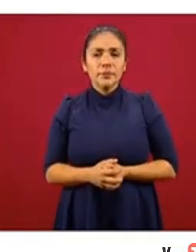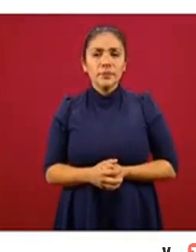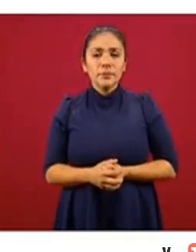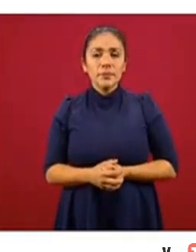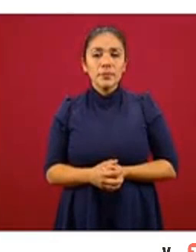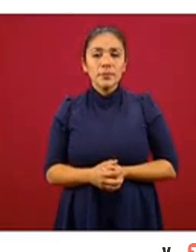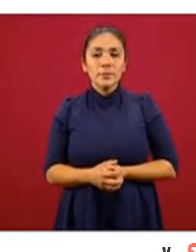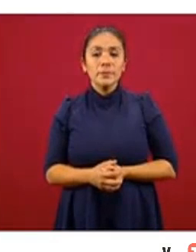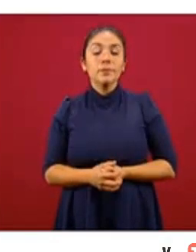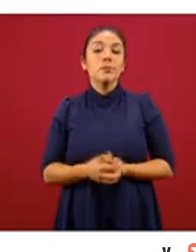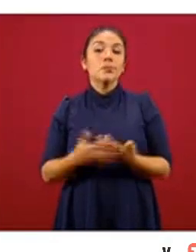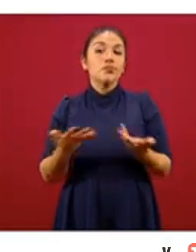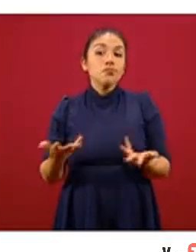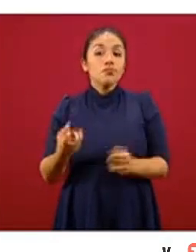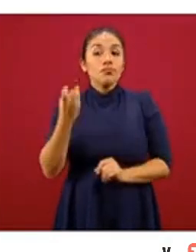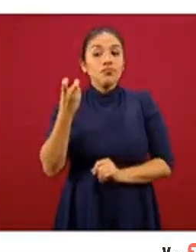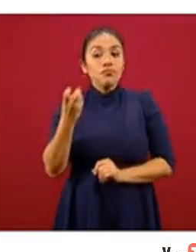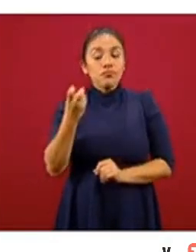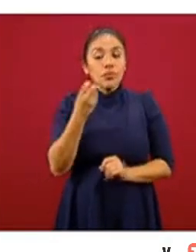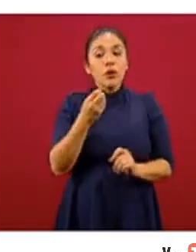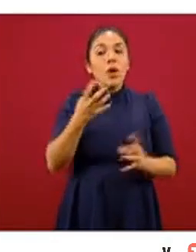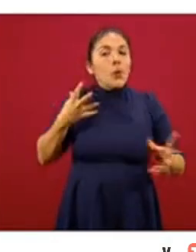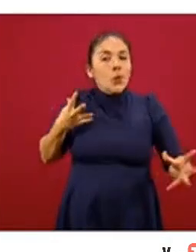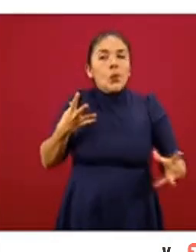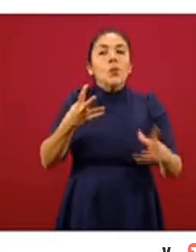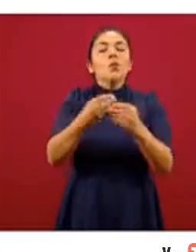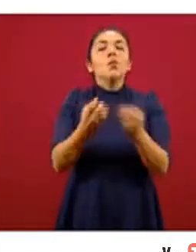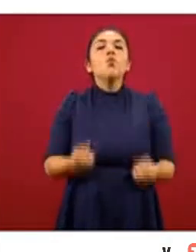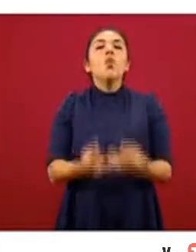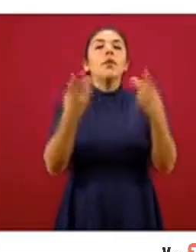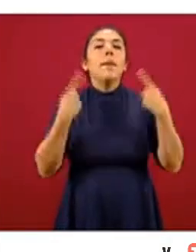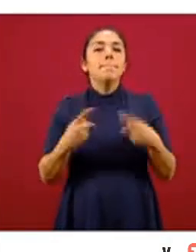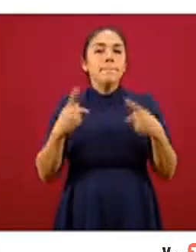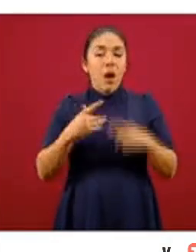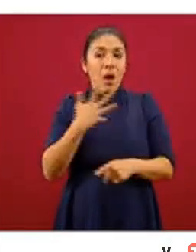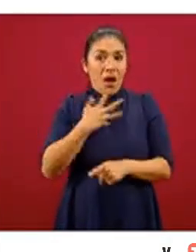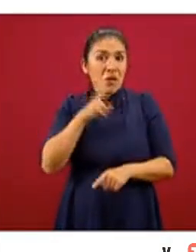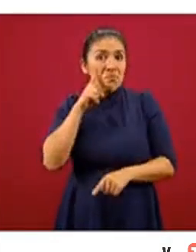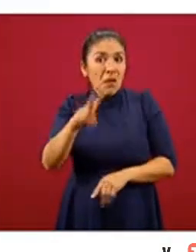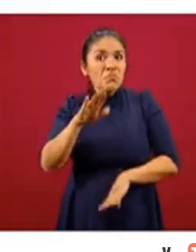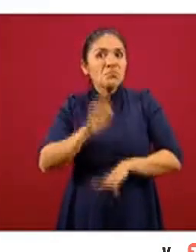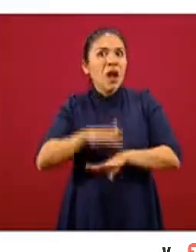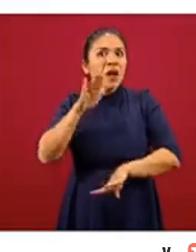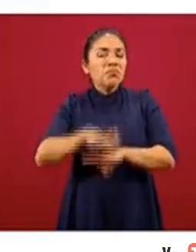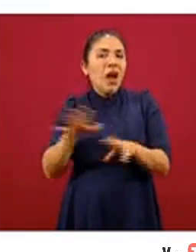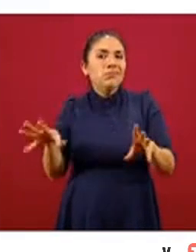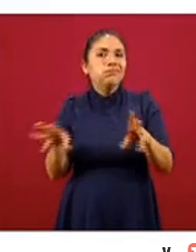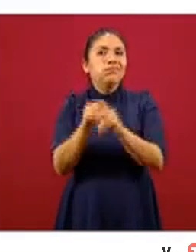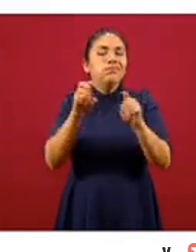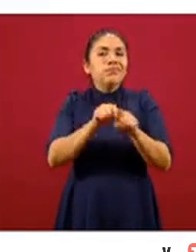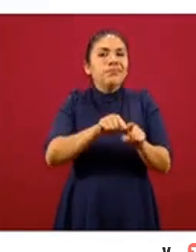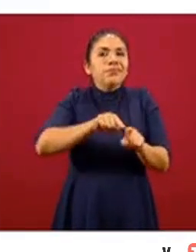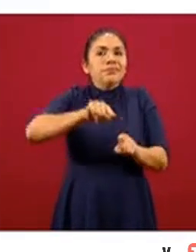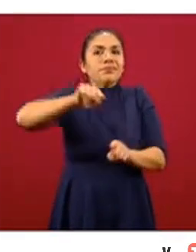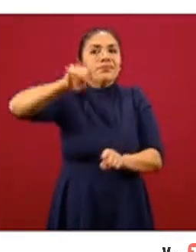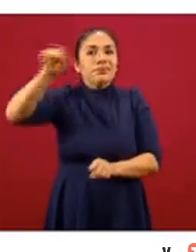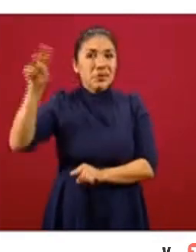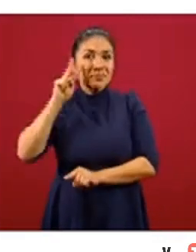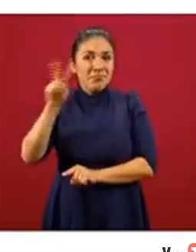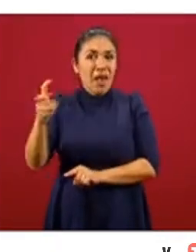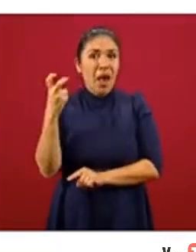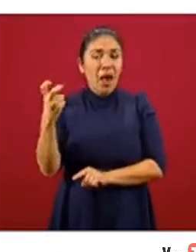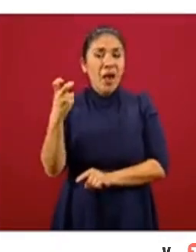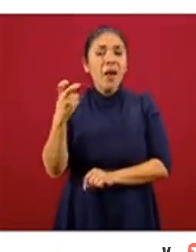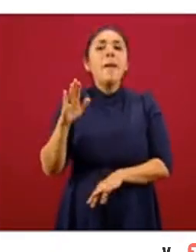Y en nuestra curva acumulada, lo que se ve es que se van sumando los casos y siempre la representamos de esta manera